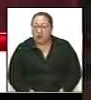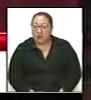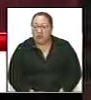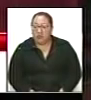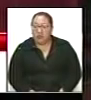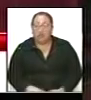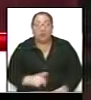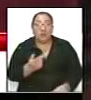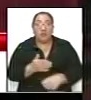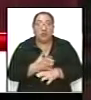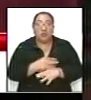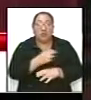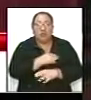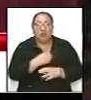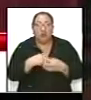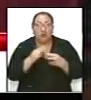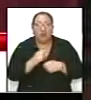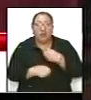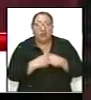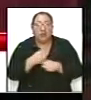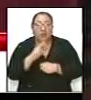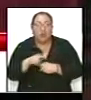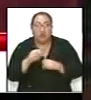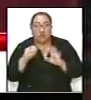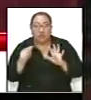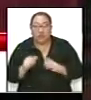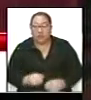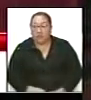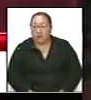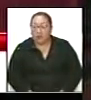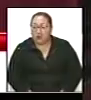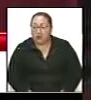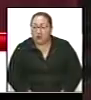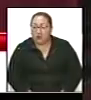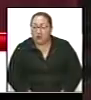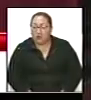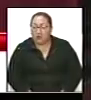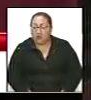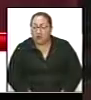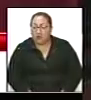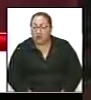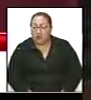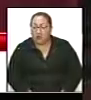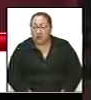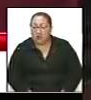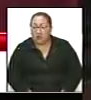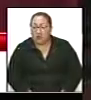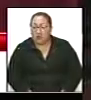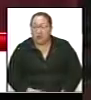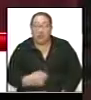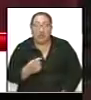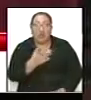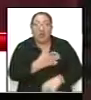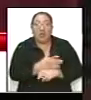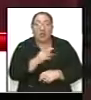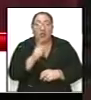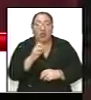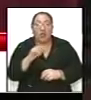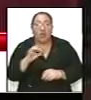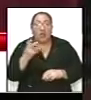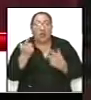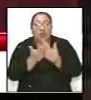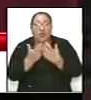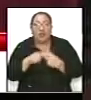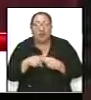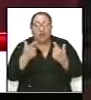del Ministerio Público es que en el año 2006, año en el que el general Donaire fue comandante general del Ejército en la